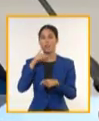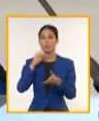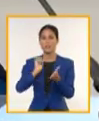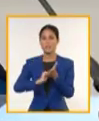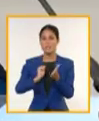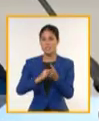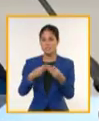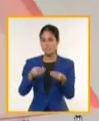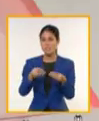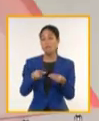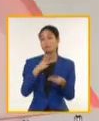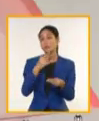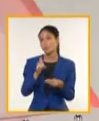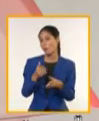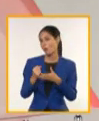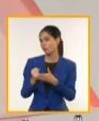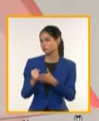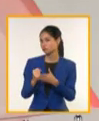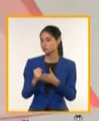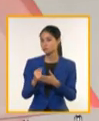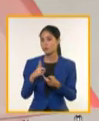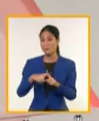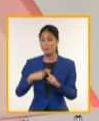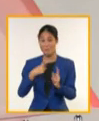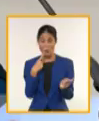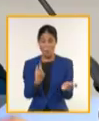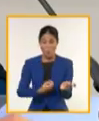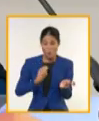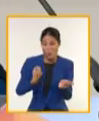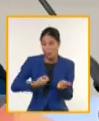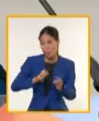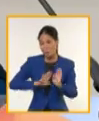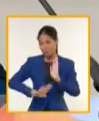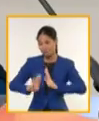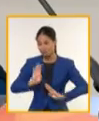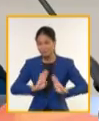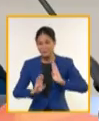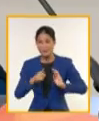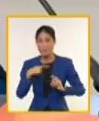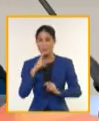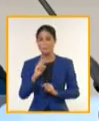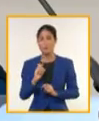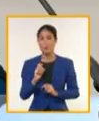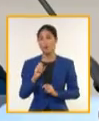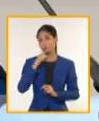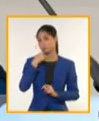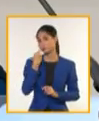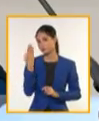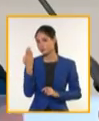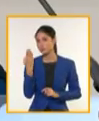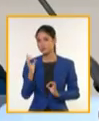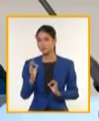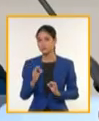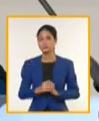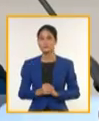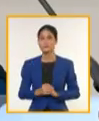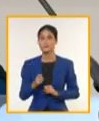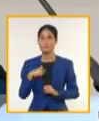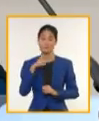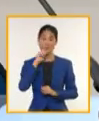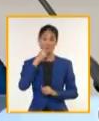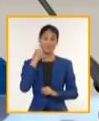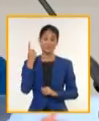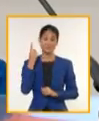Cuba a partir de todas nuestras luchas y del enfrentamiento a un solo enemigo. En este caso el